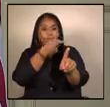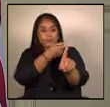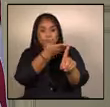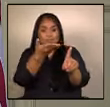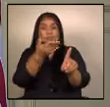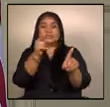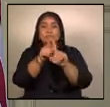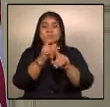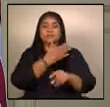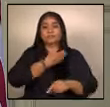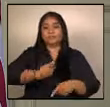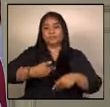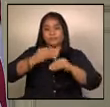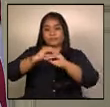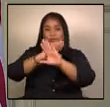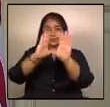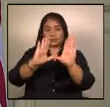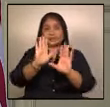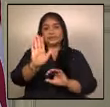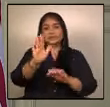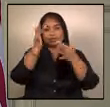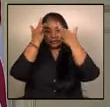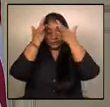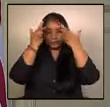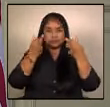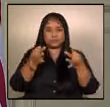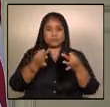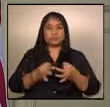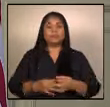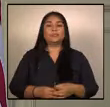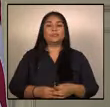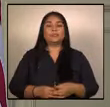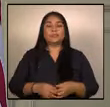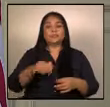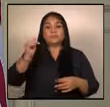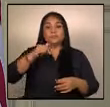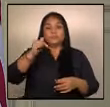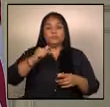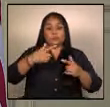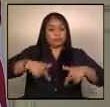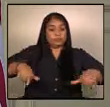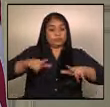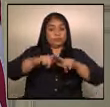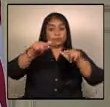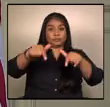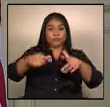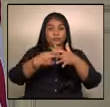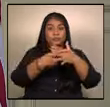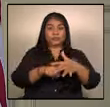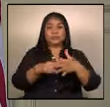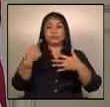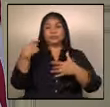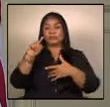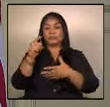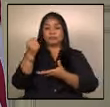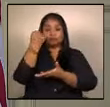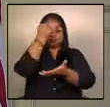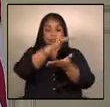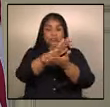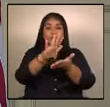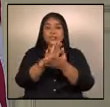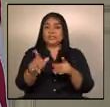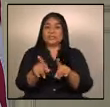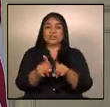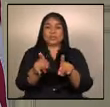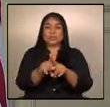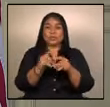un gobierno transparente en sus decisiones. Este entorno propicio para que las inversiones sean como un árbol que